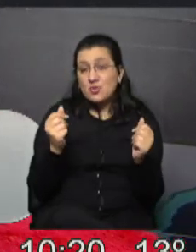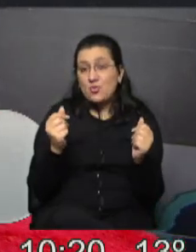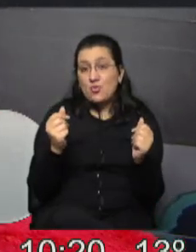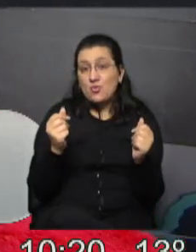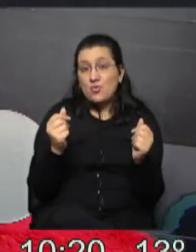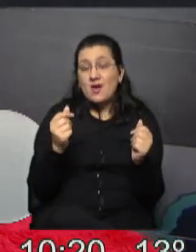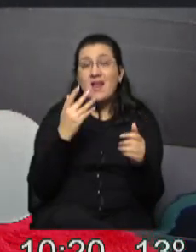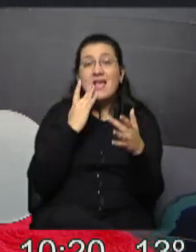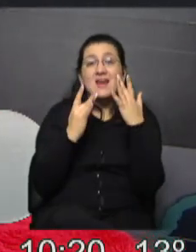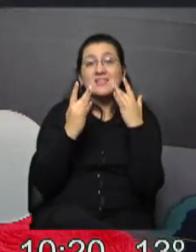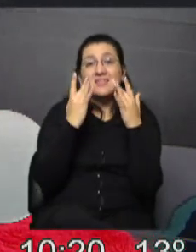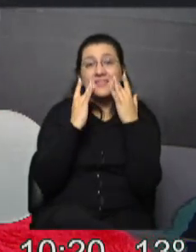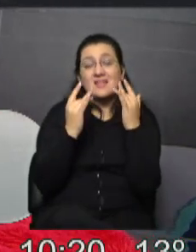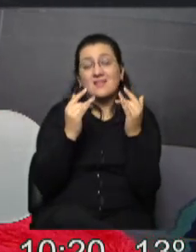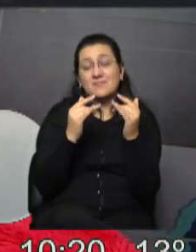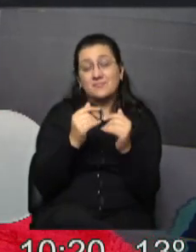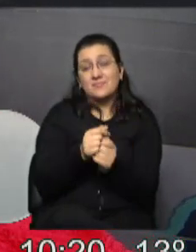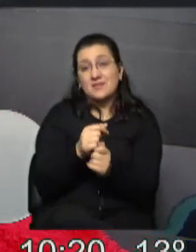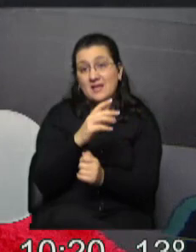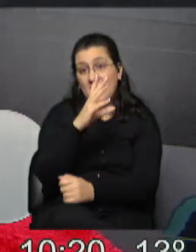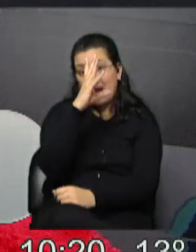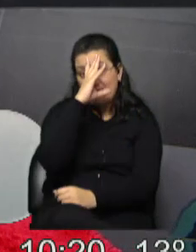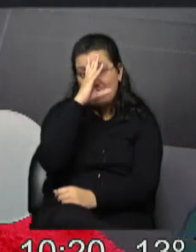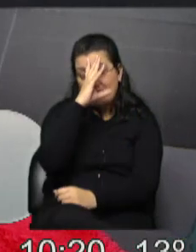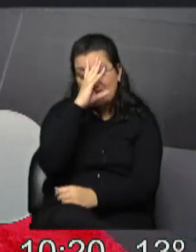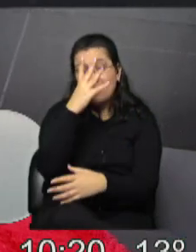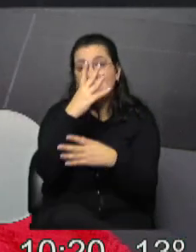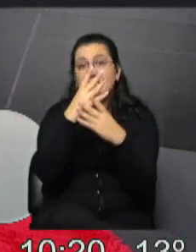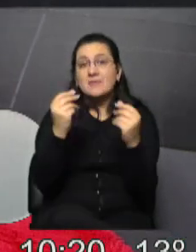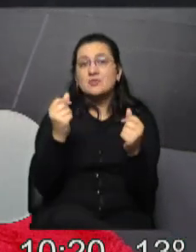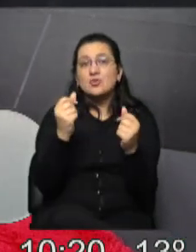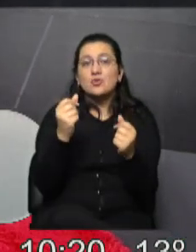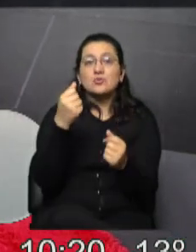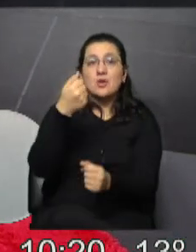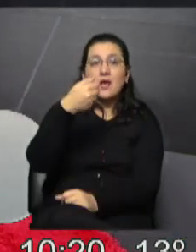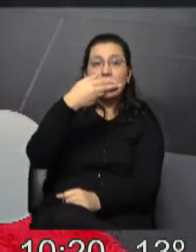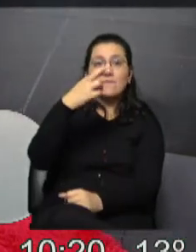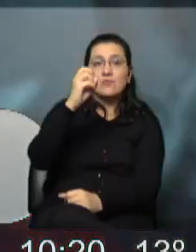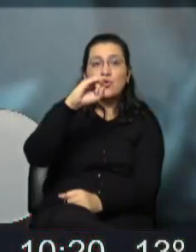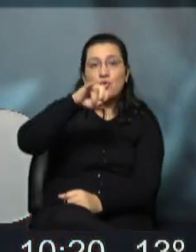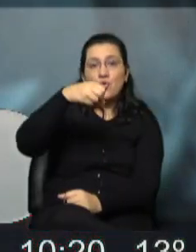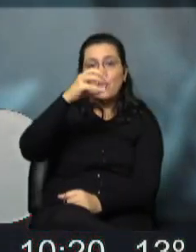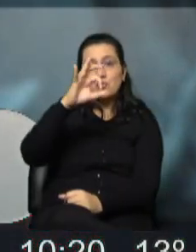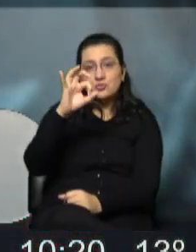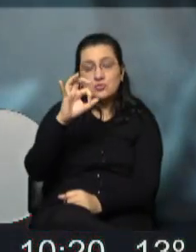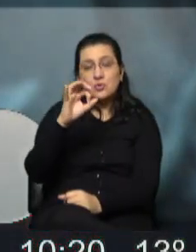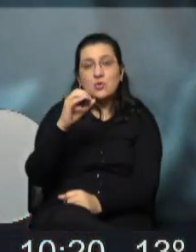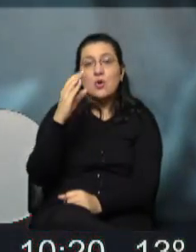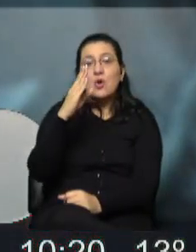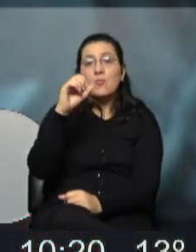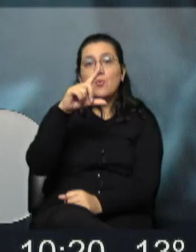al desaparecer el artista de carnaval, al desaparecer los abrojos, los polancos,